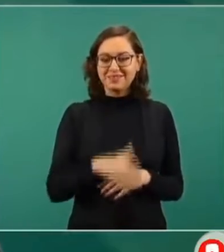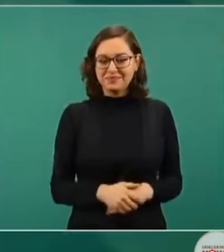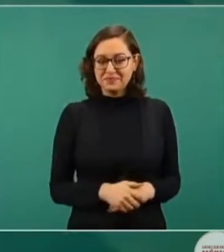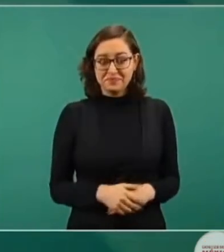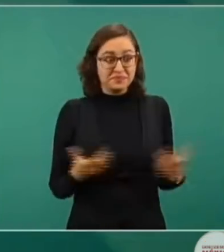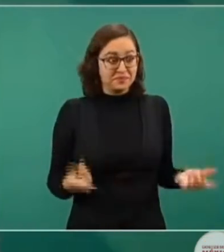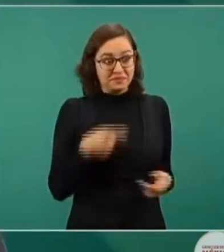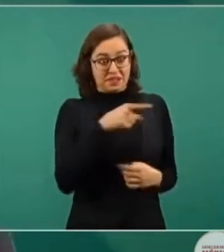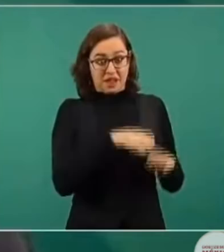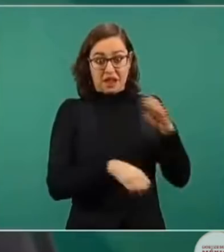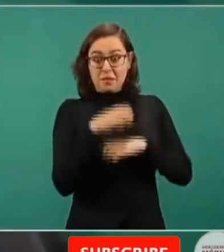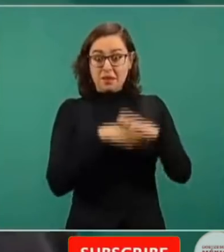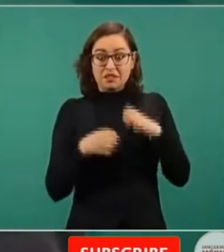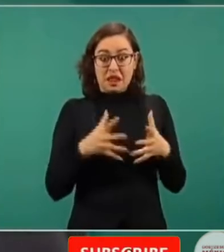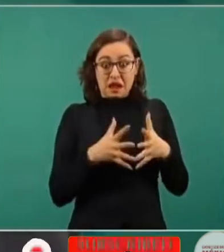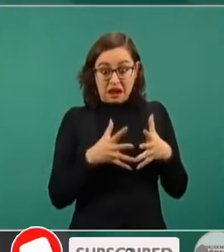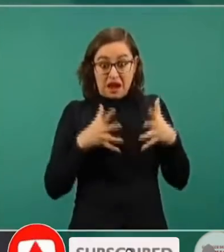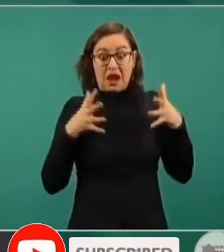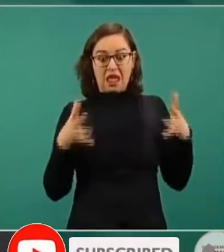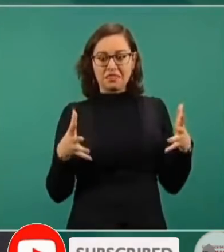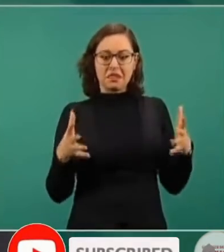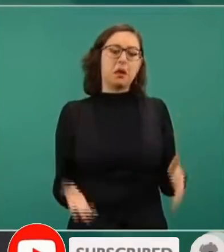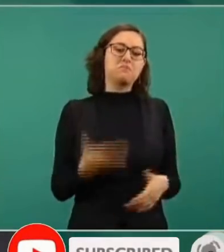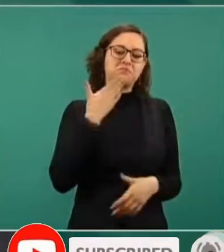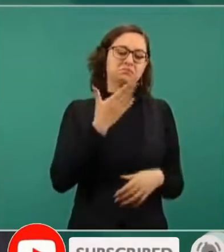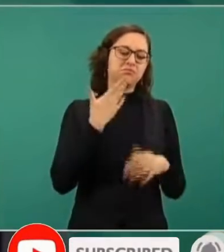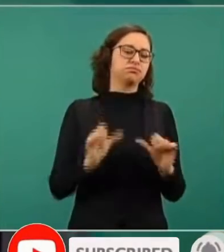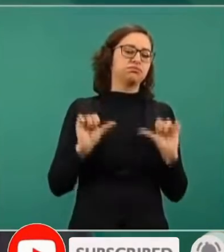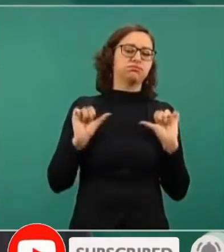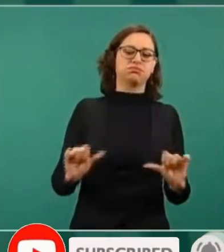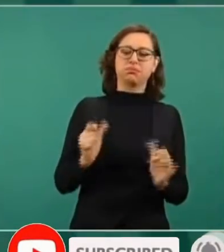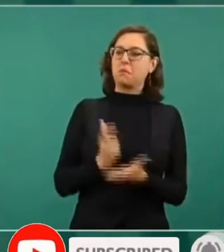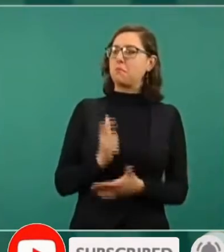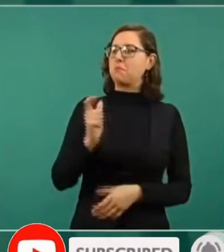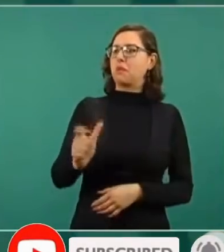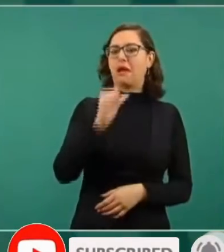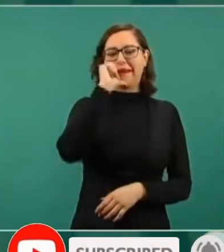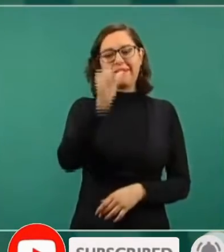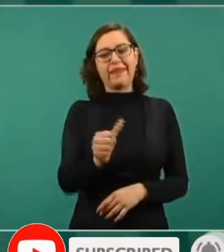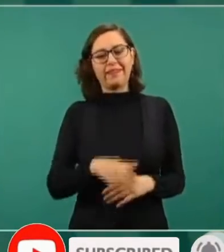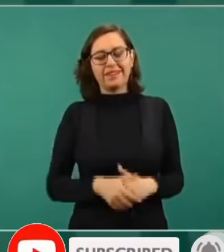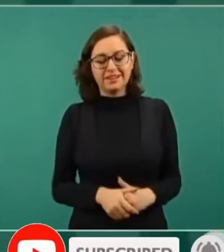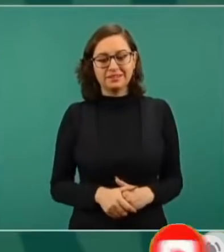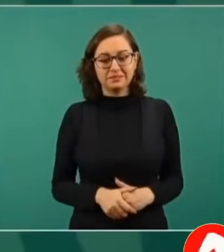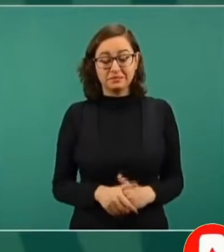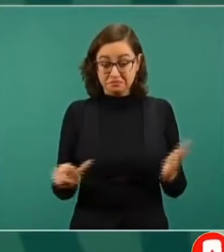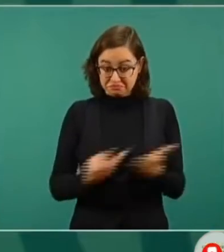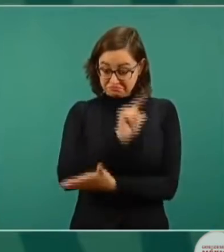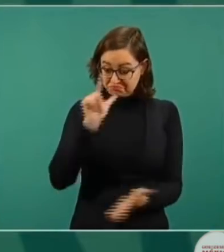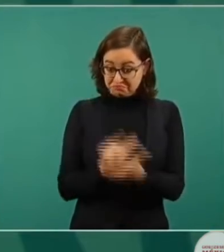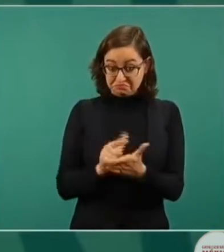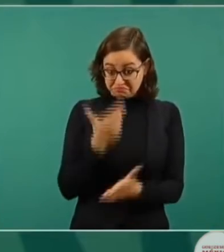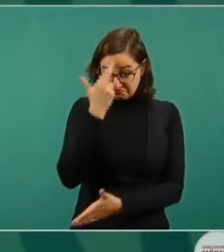son las grandes empresas, pues les conviene no pagar la red. Entonces, aunque sea ilegal, se acomodan en